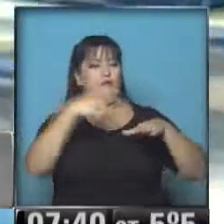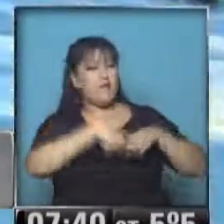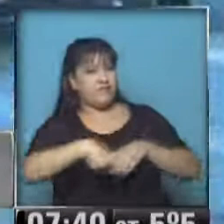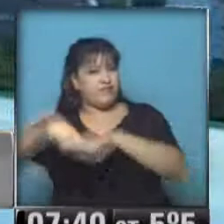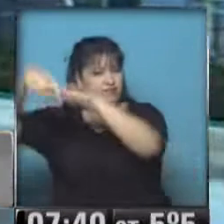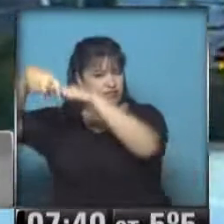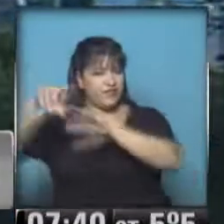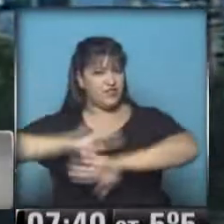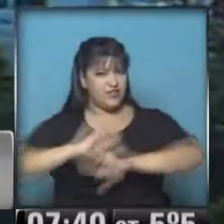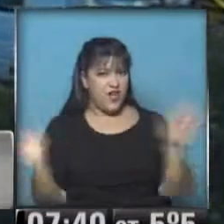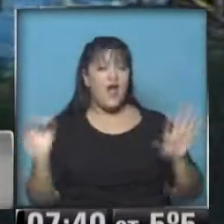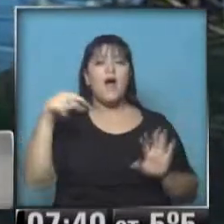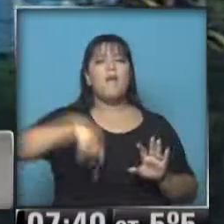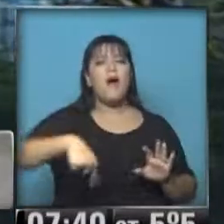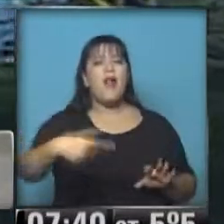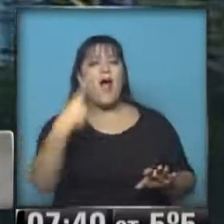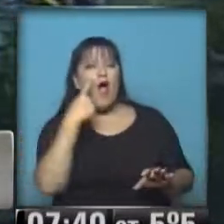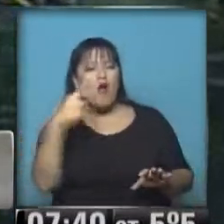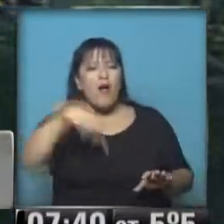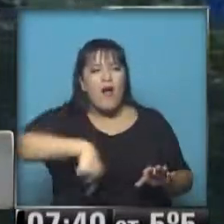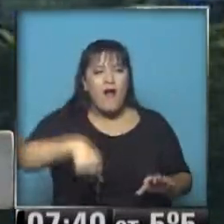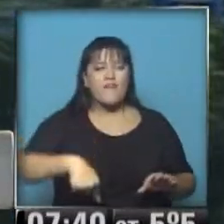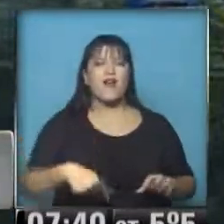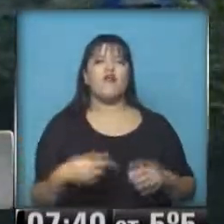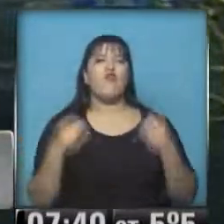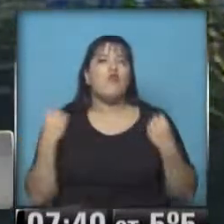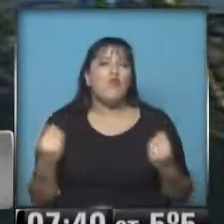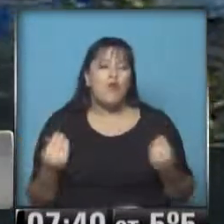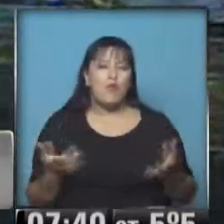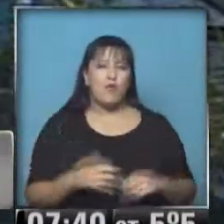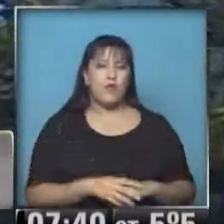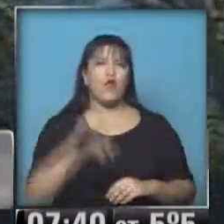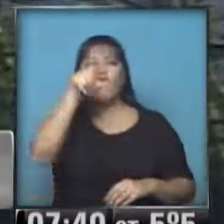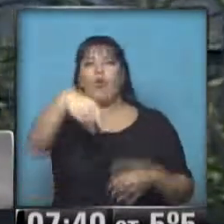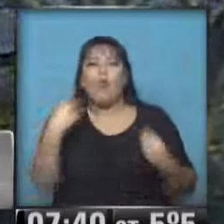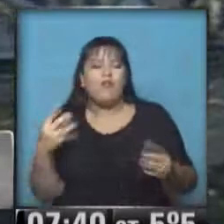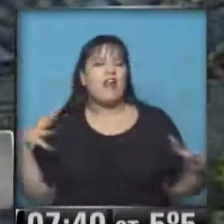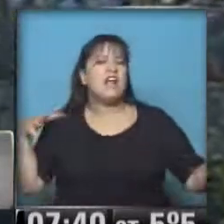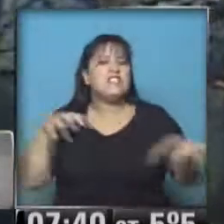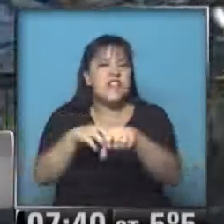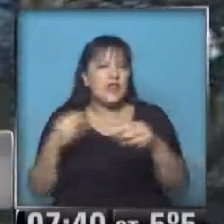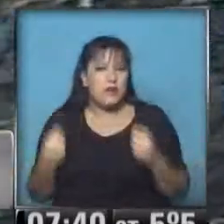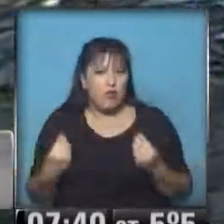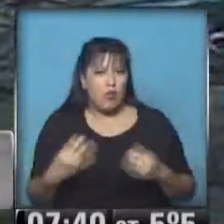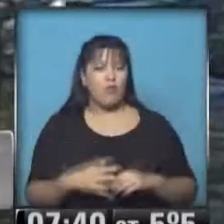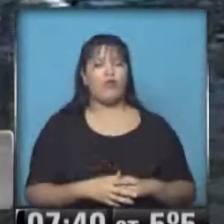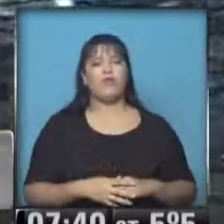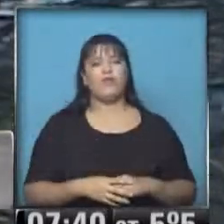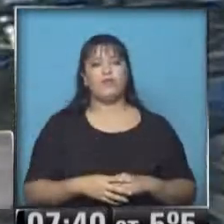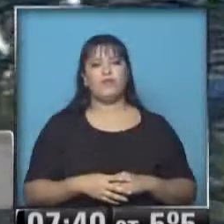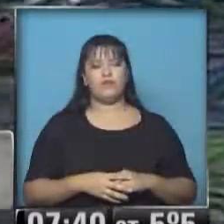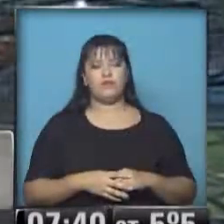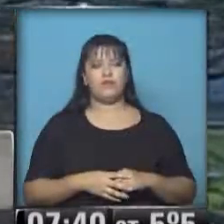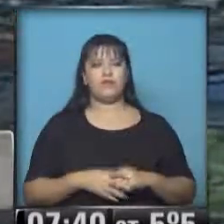justamente para intentar determinar cuáles fueron las causas que produjeron este